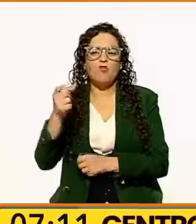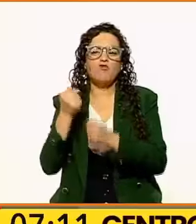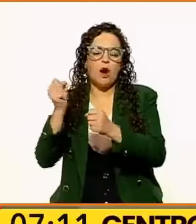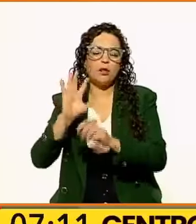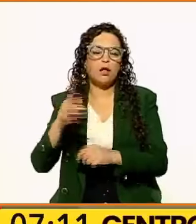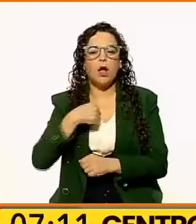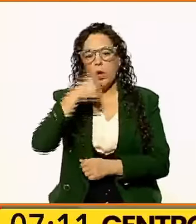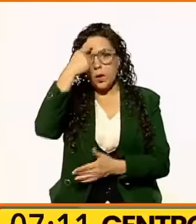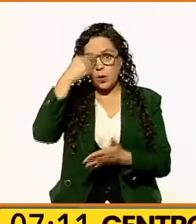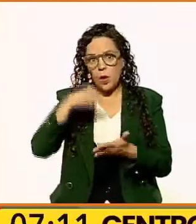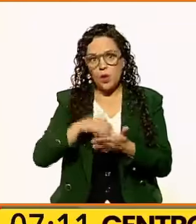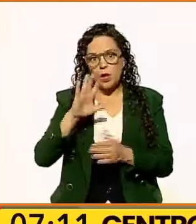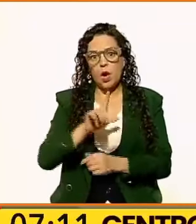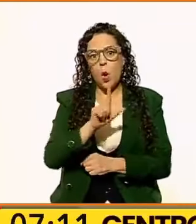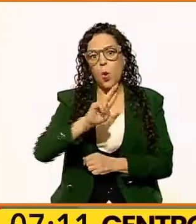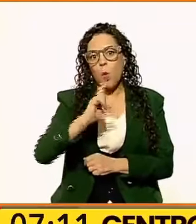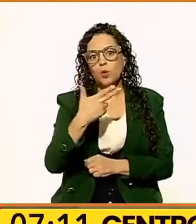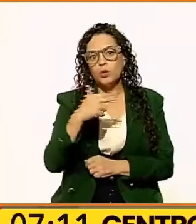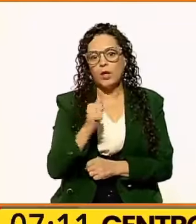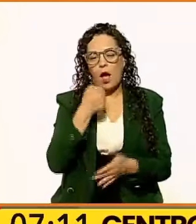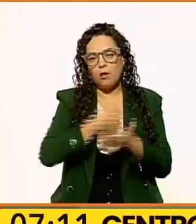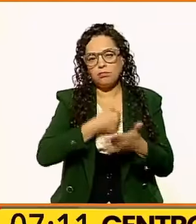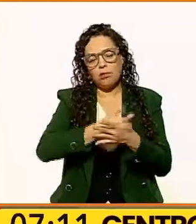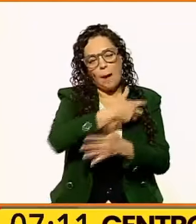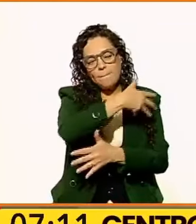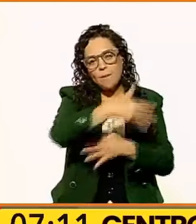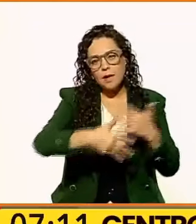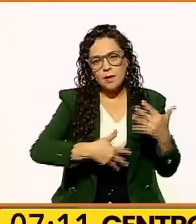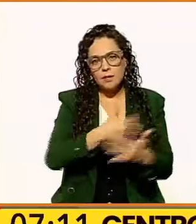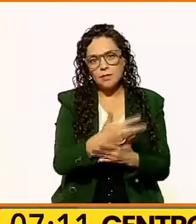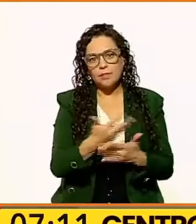las autoridades de los Estados Unidos, el poder ejecutivo